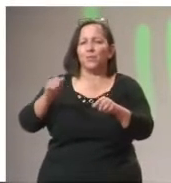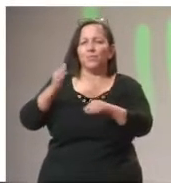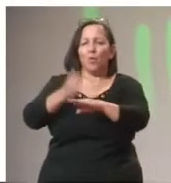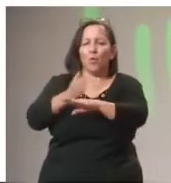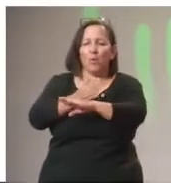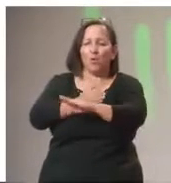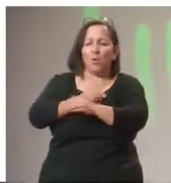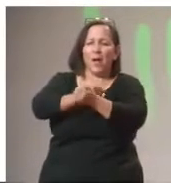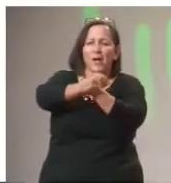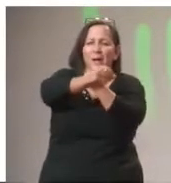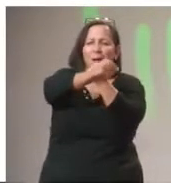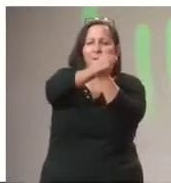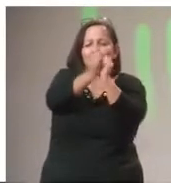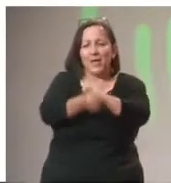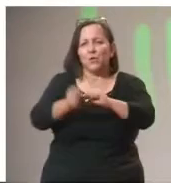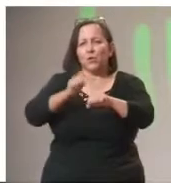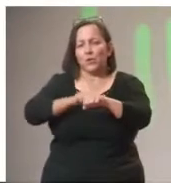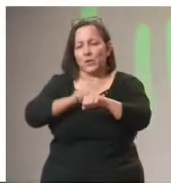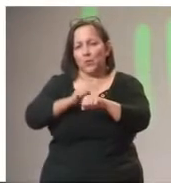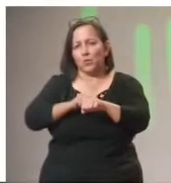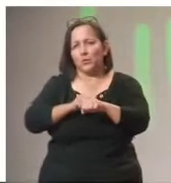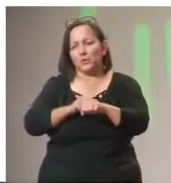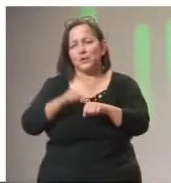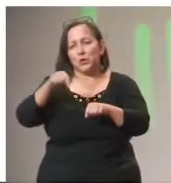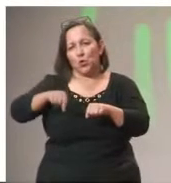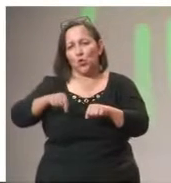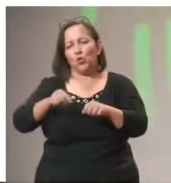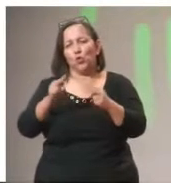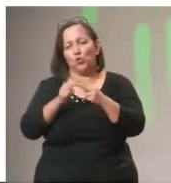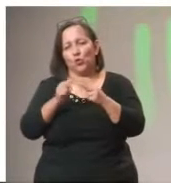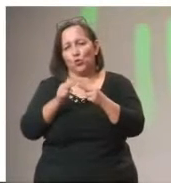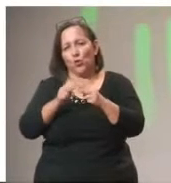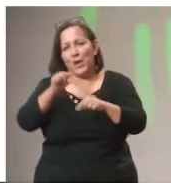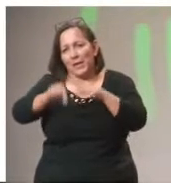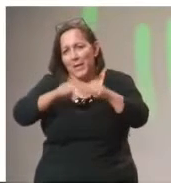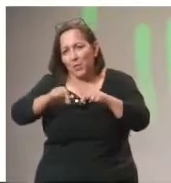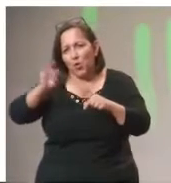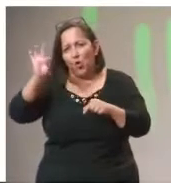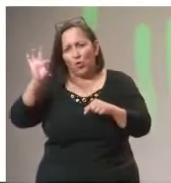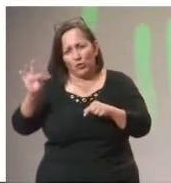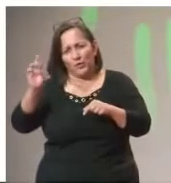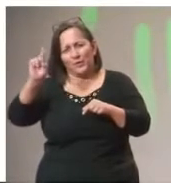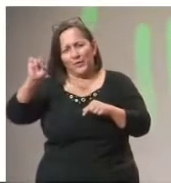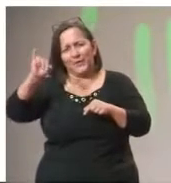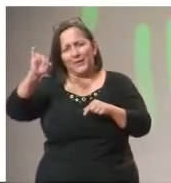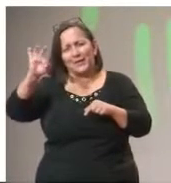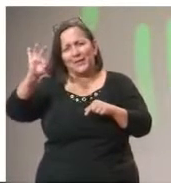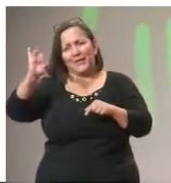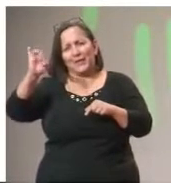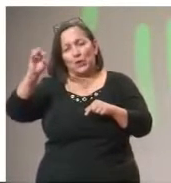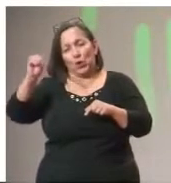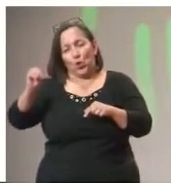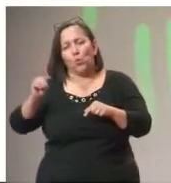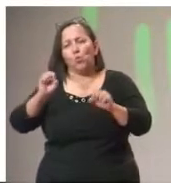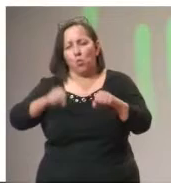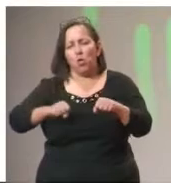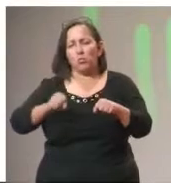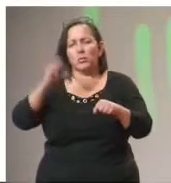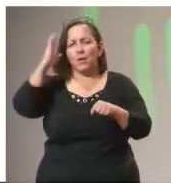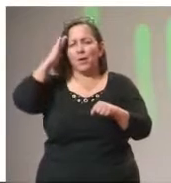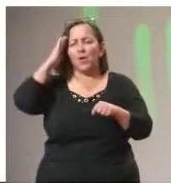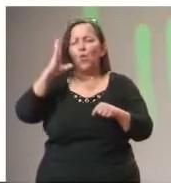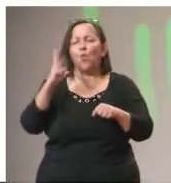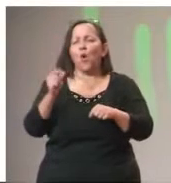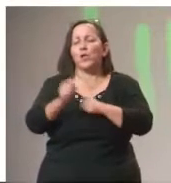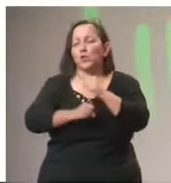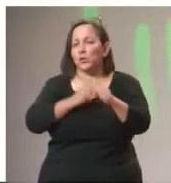él cambia con el tiempo. Si yo conozco el tritio hoy y conozco cuánto fue hace 20 años, puedo determinar la edad matemáticamente, y eso es